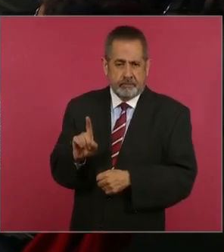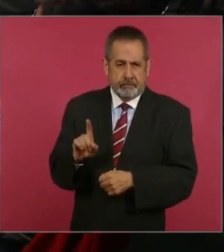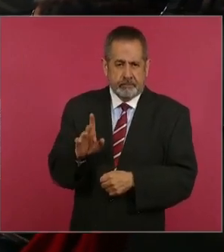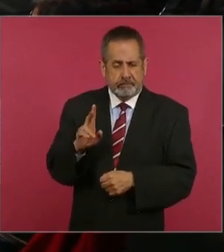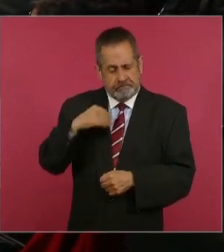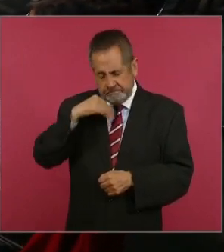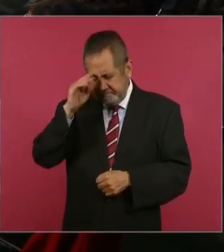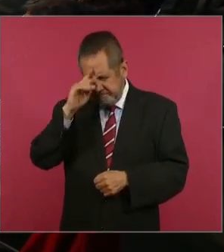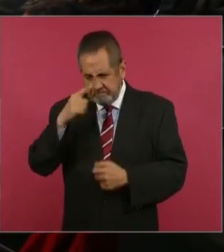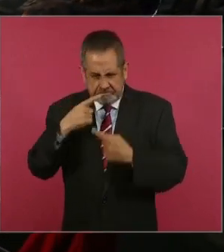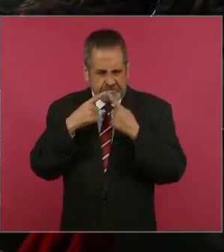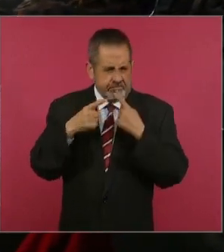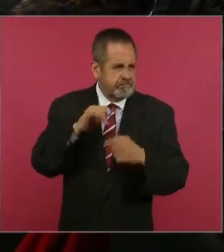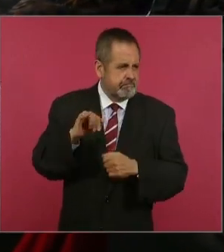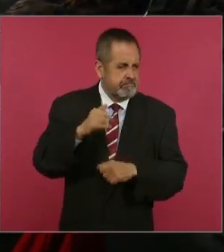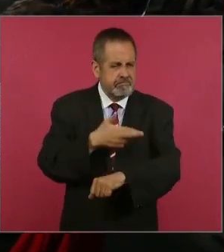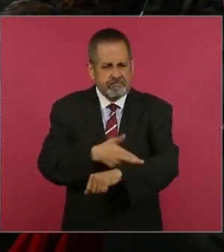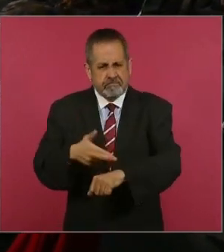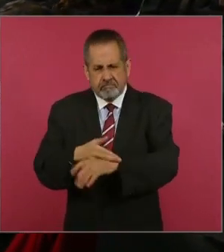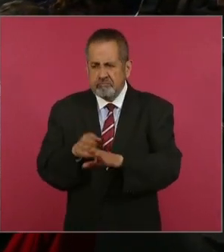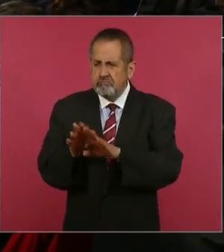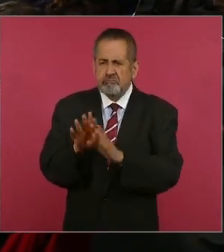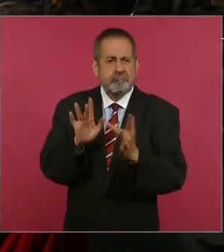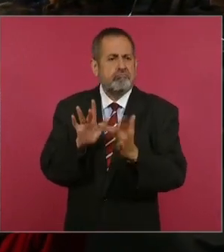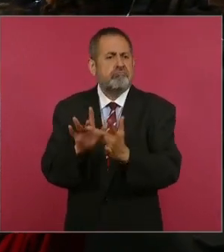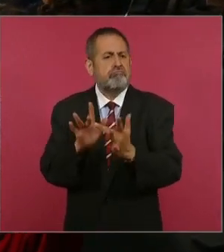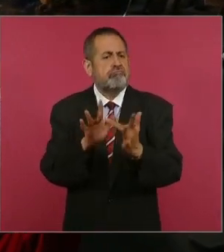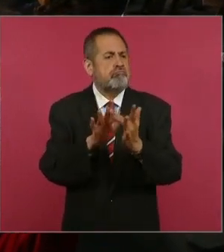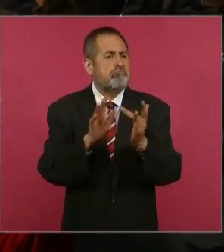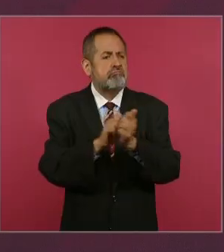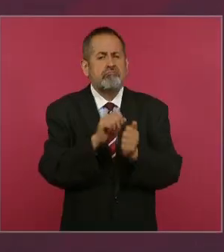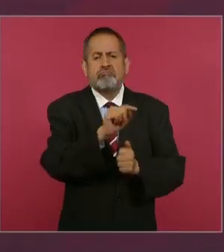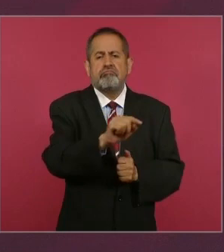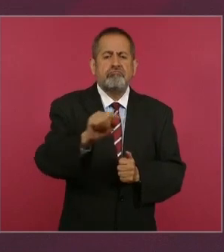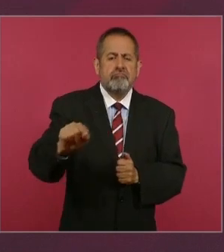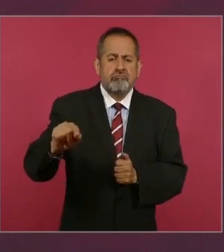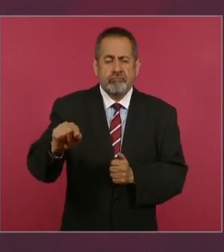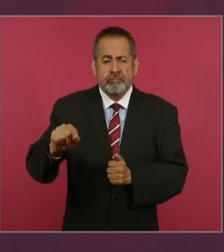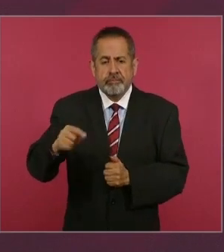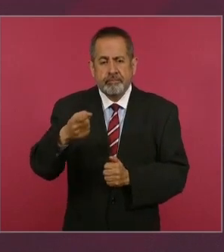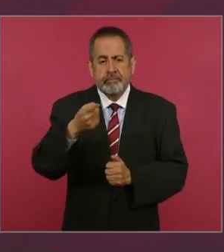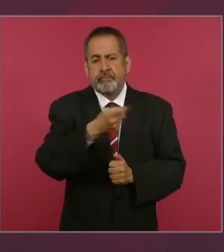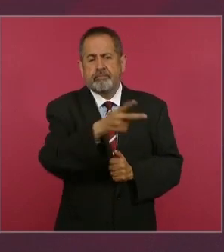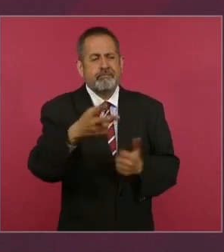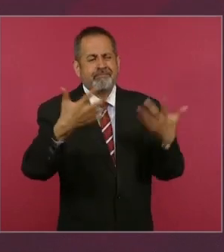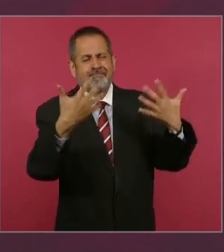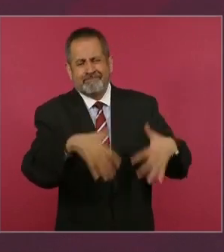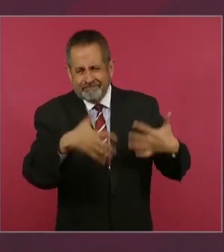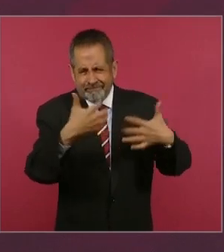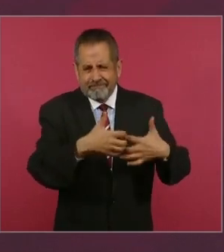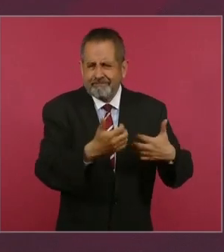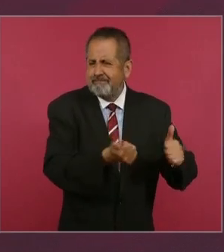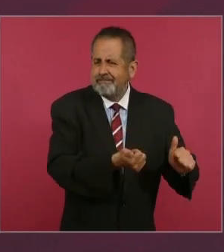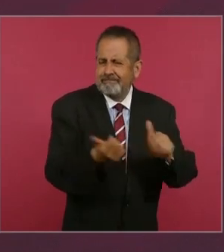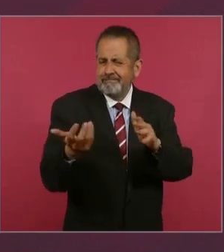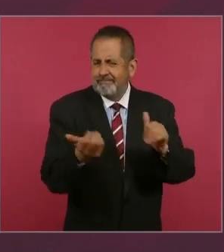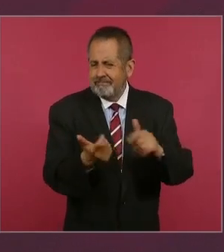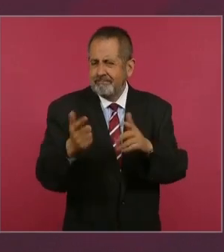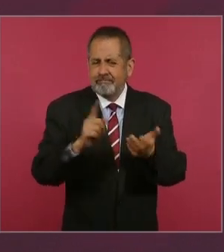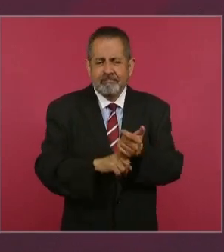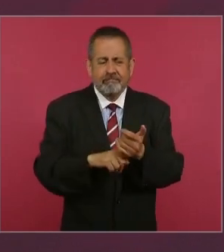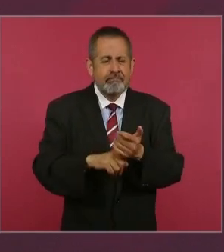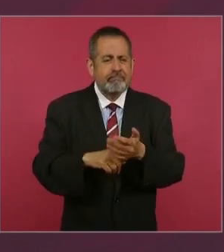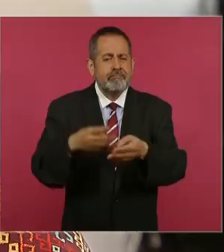está hablando con eh distribuidor fabricantes y distribuidores de